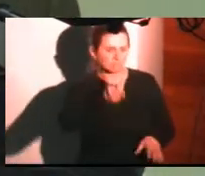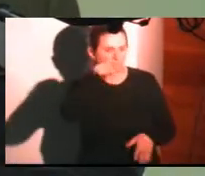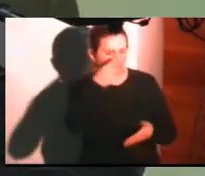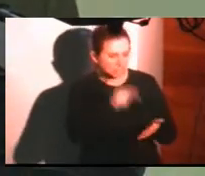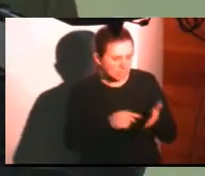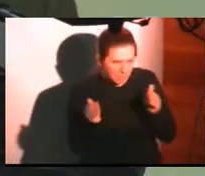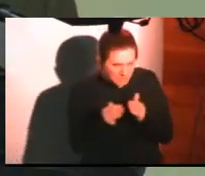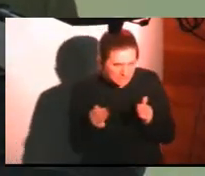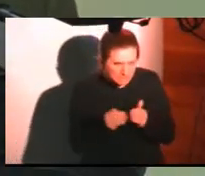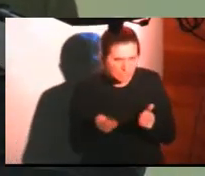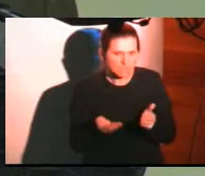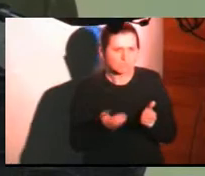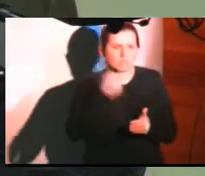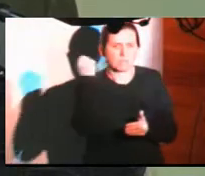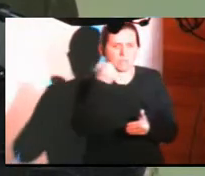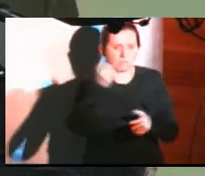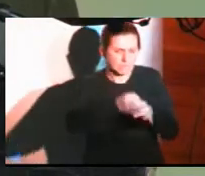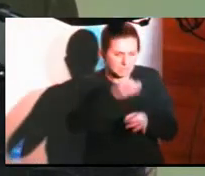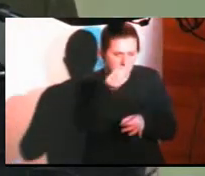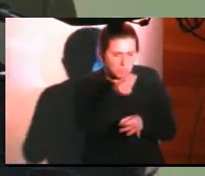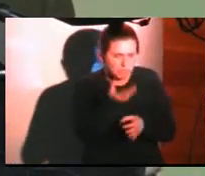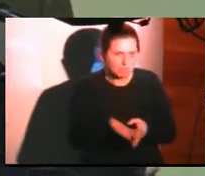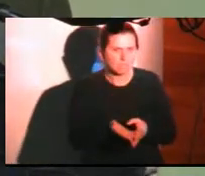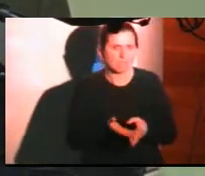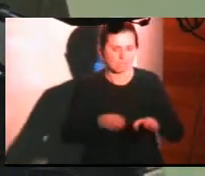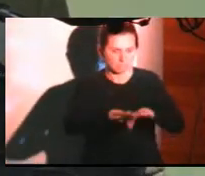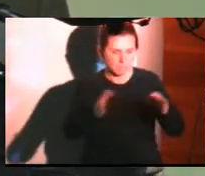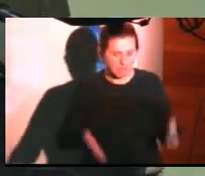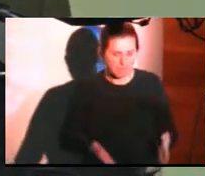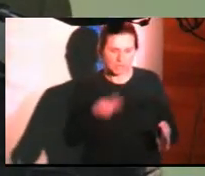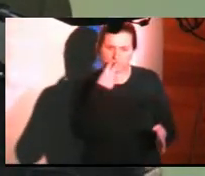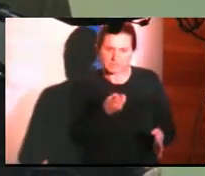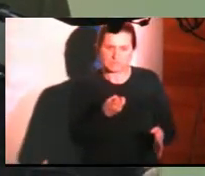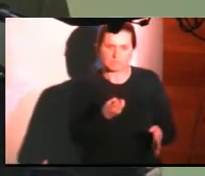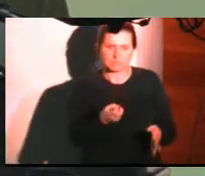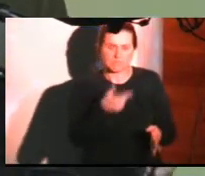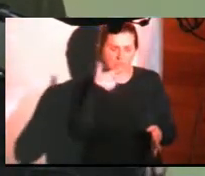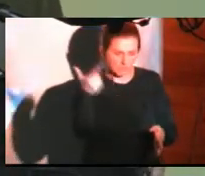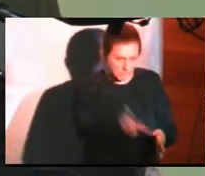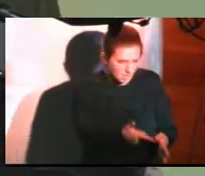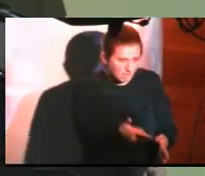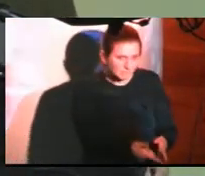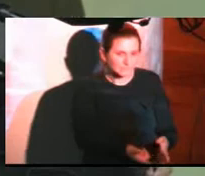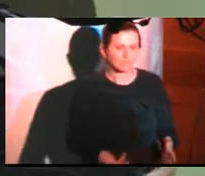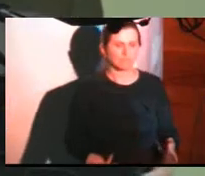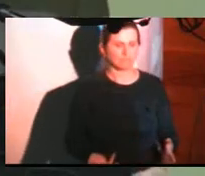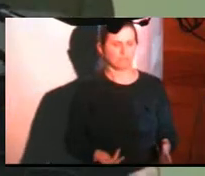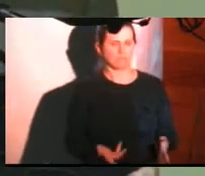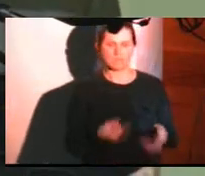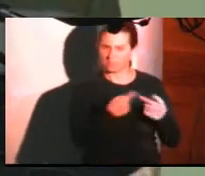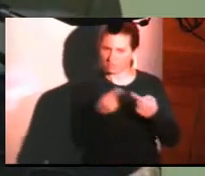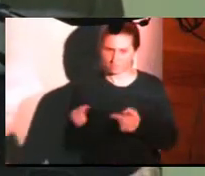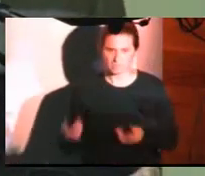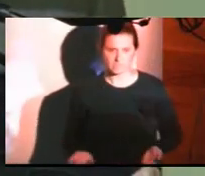vela, de la importancia que significa. Yo el otro día decía que habíamos colocado 3 aerogeneradores en una comunidad mapuche,